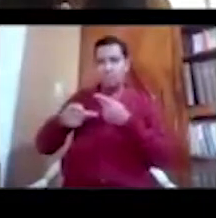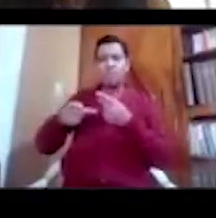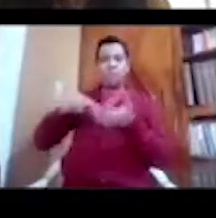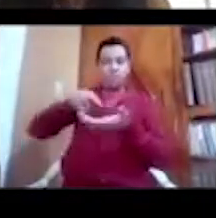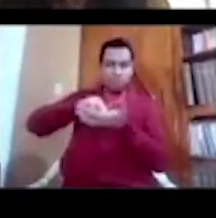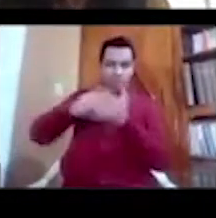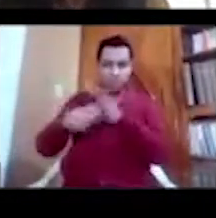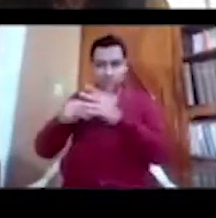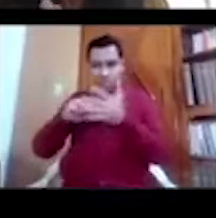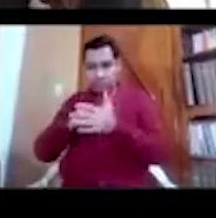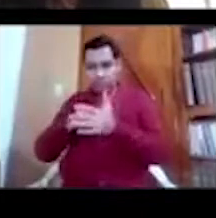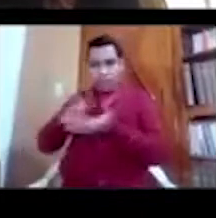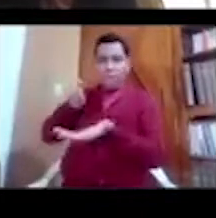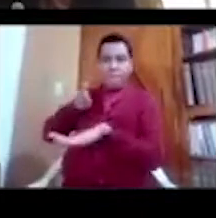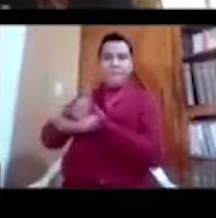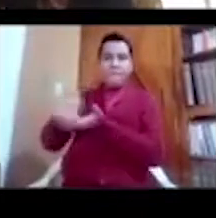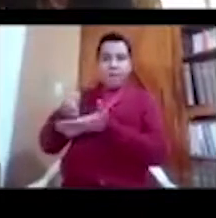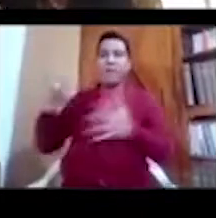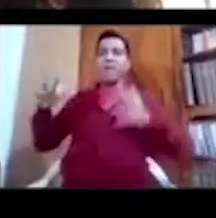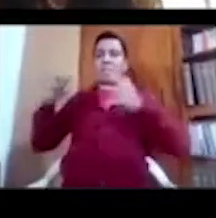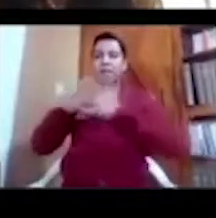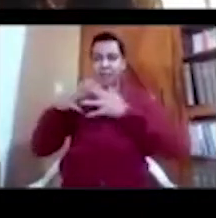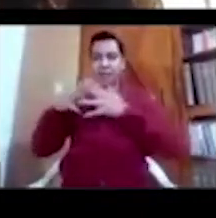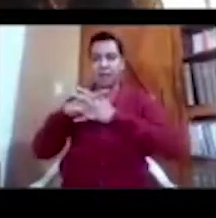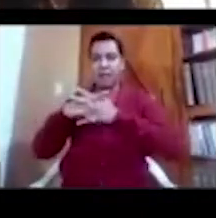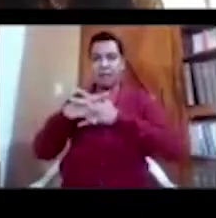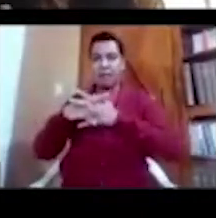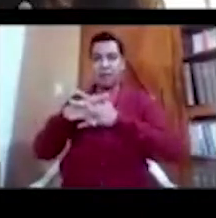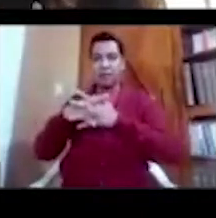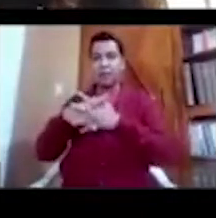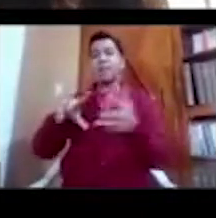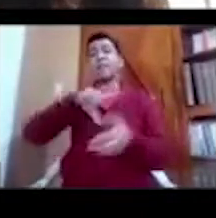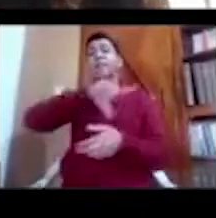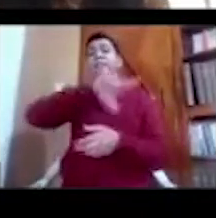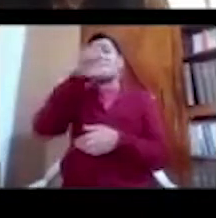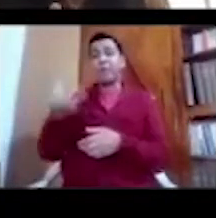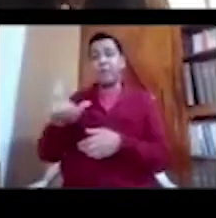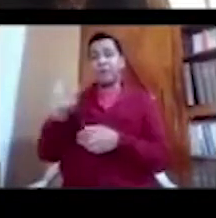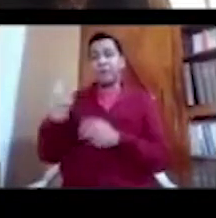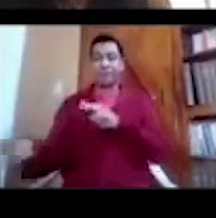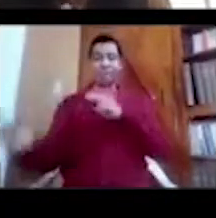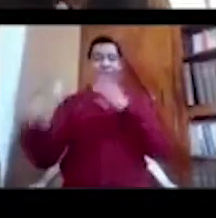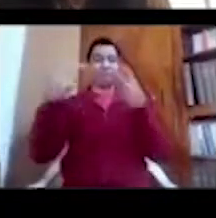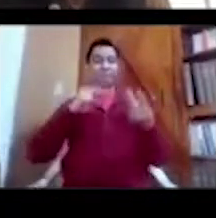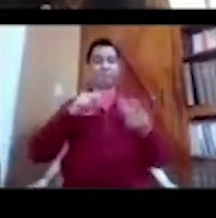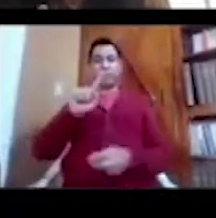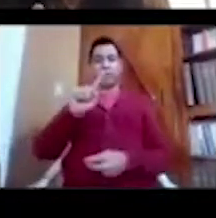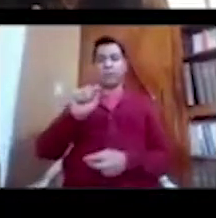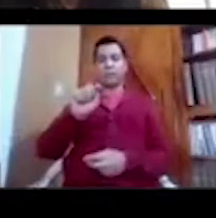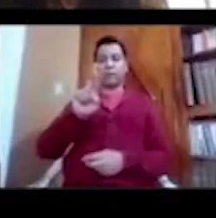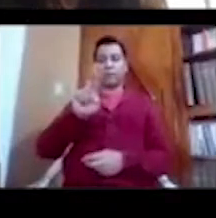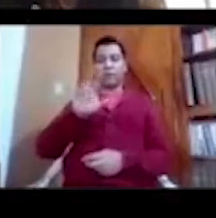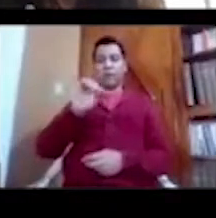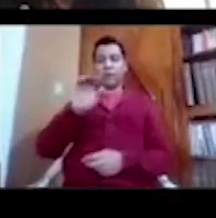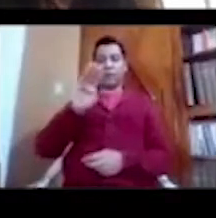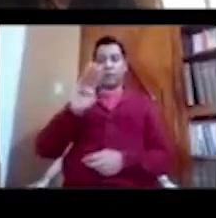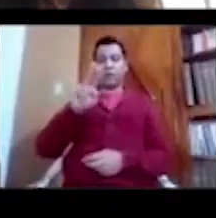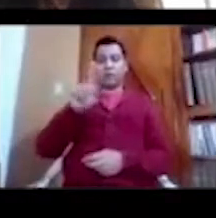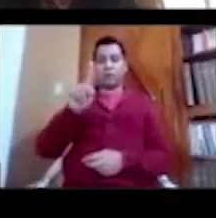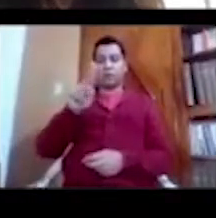después van a tener que empezar a entregar tributo. Esto quiere decir que van a estar